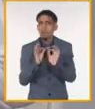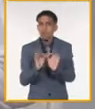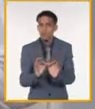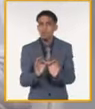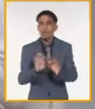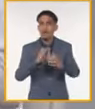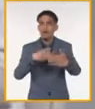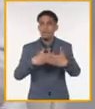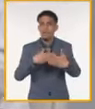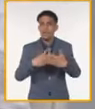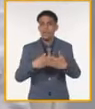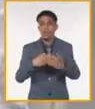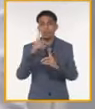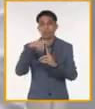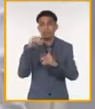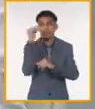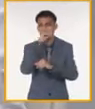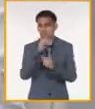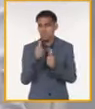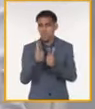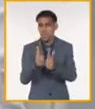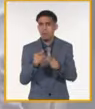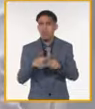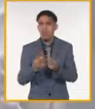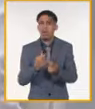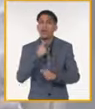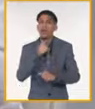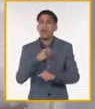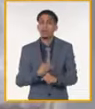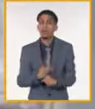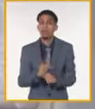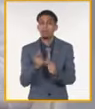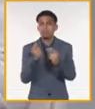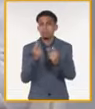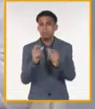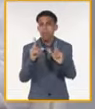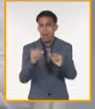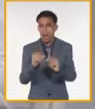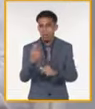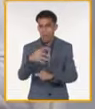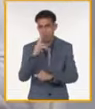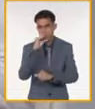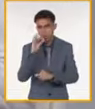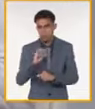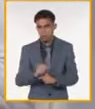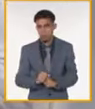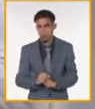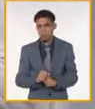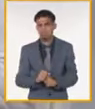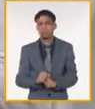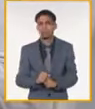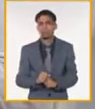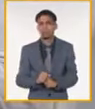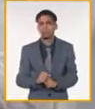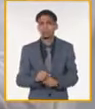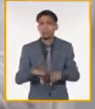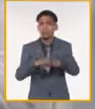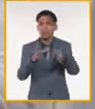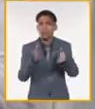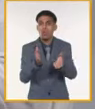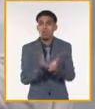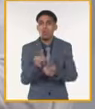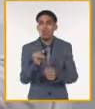alta tecnología porque tienen poco costo indirecto el valor del intangible en el mundo es grande